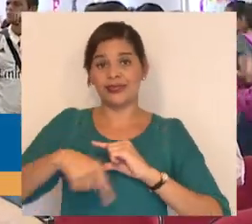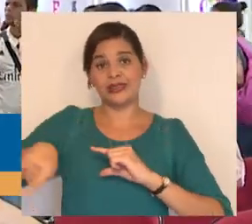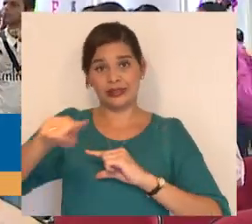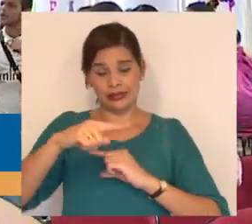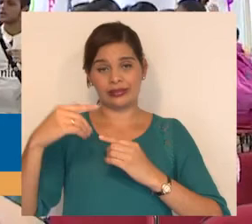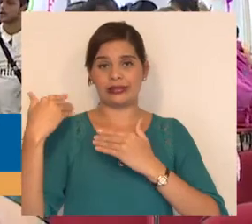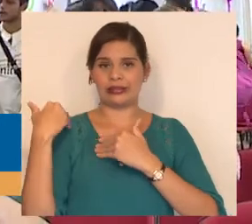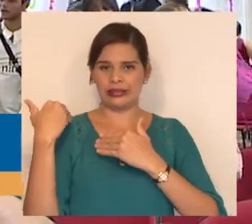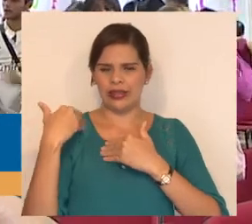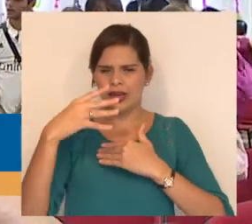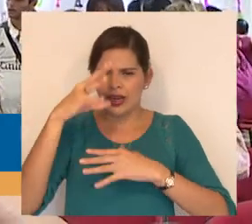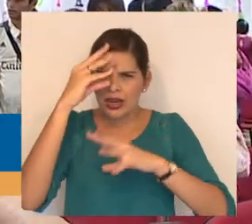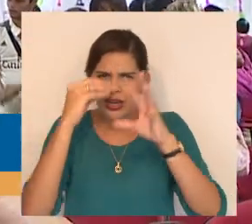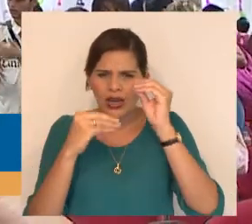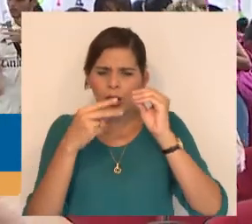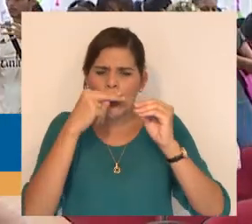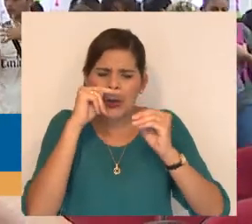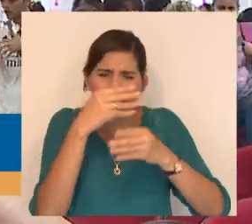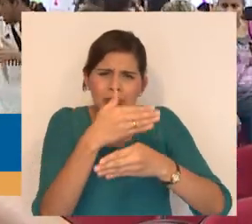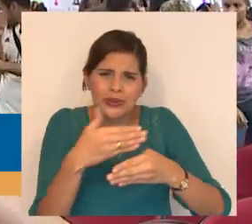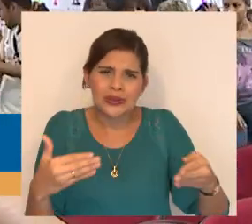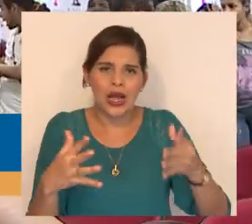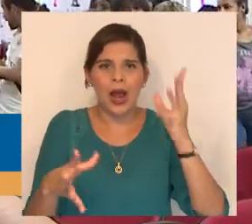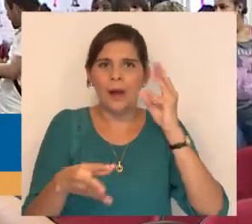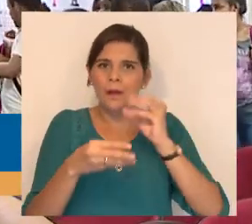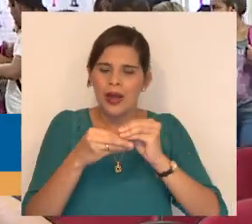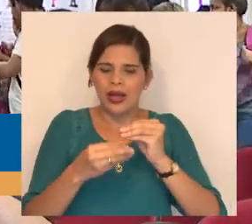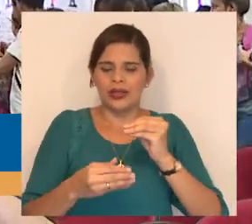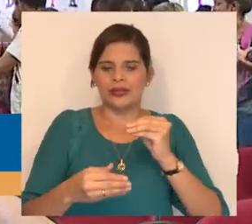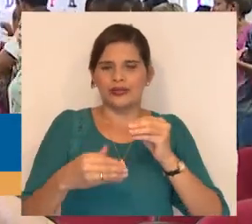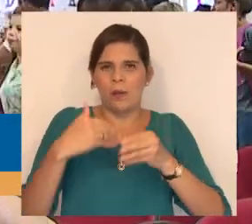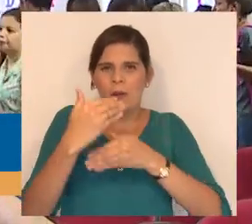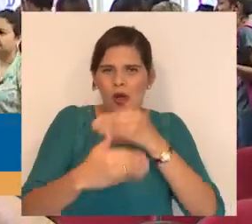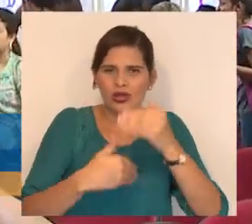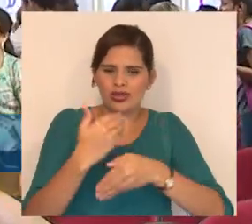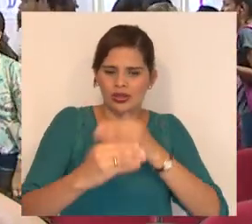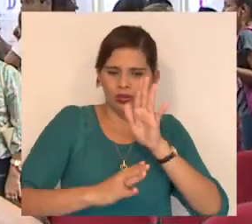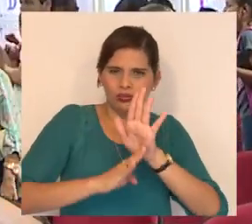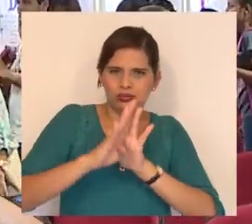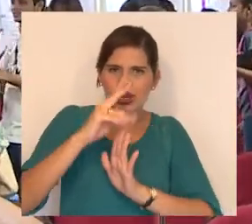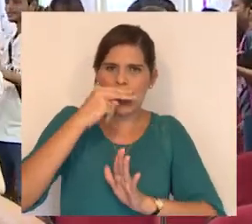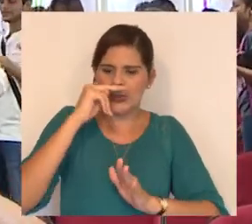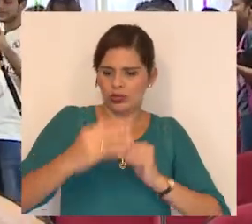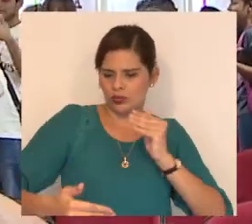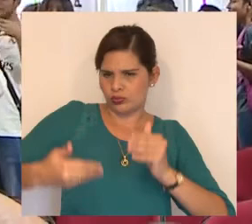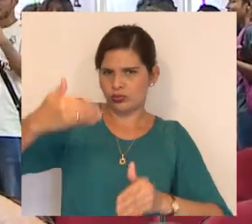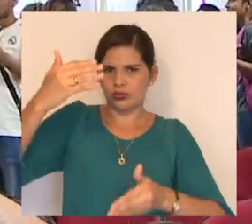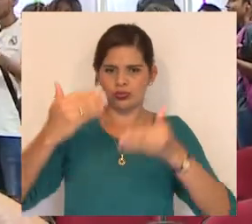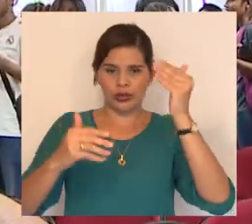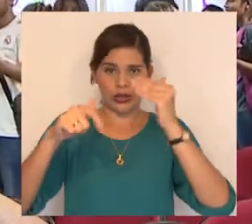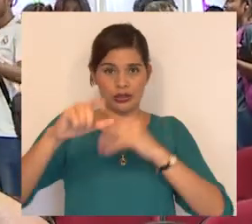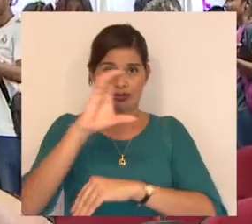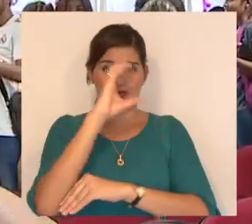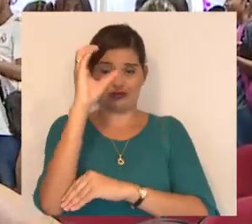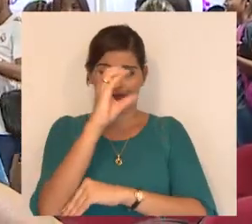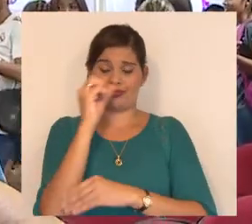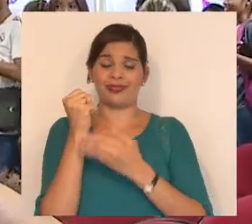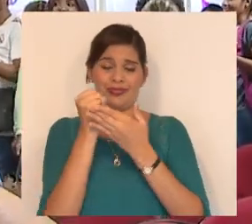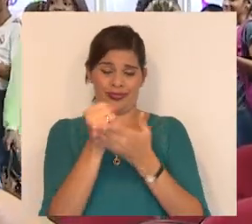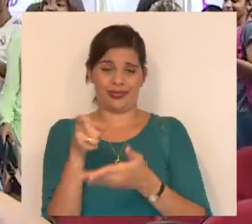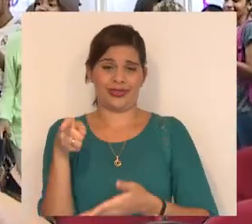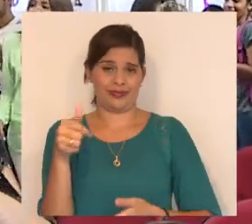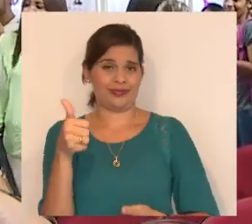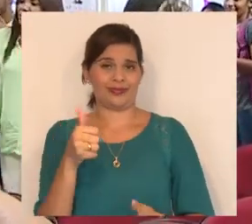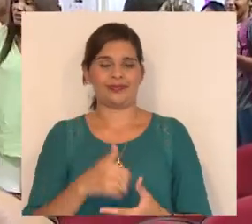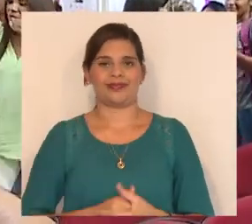van a adquirir como guías en el desarrollo de todo lo que son los aprendizajes desde la infancia hasta todo lo que viene el